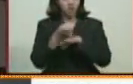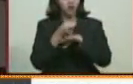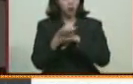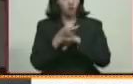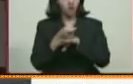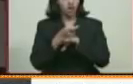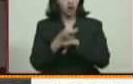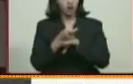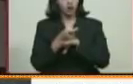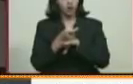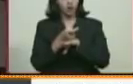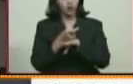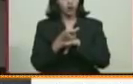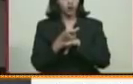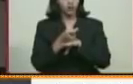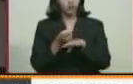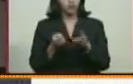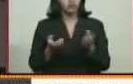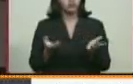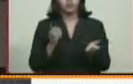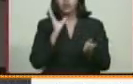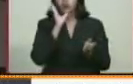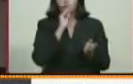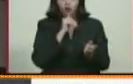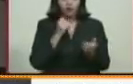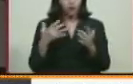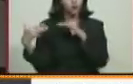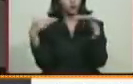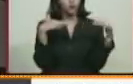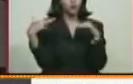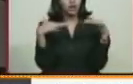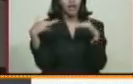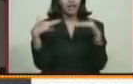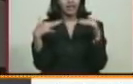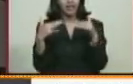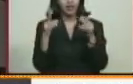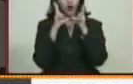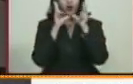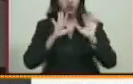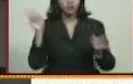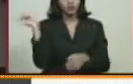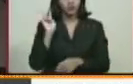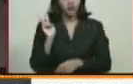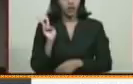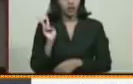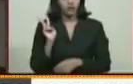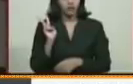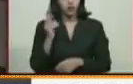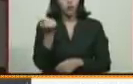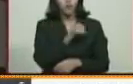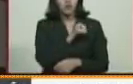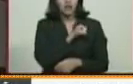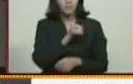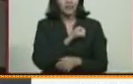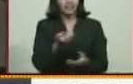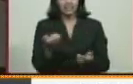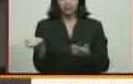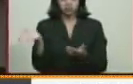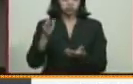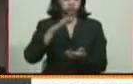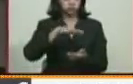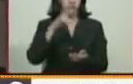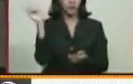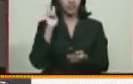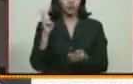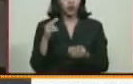así, sin que hubiese en medio de ello una guerra fratricida en Venezuela? Una matanza en las calles de venezolanos,